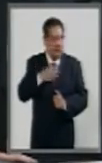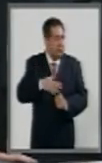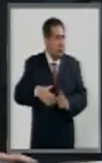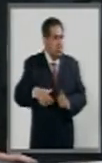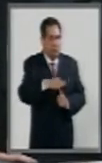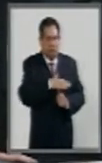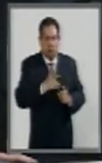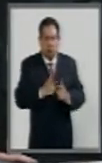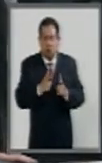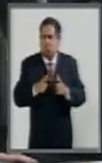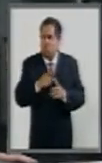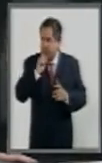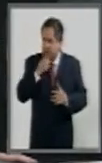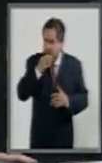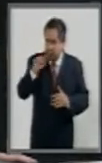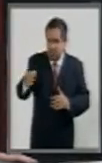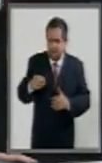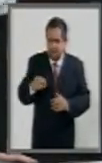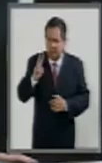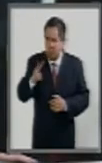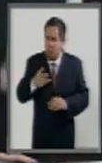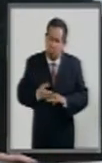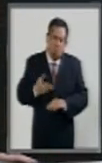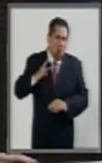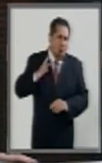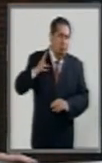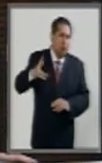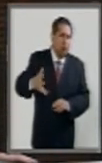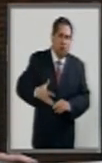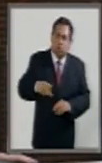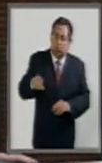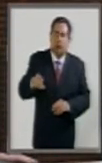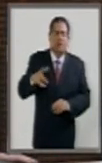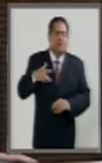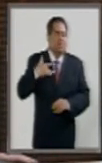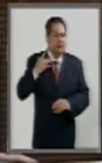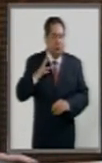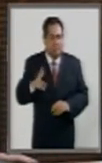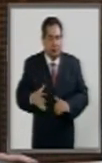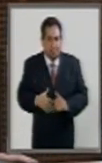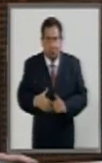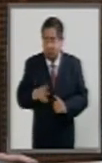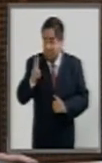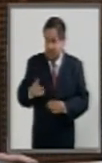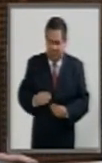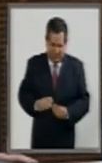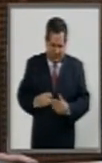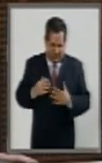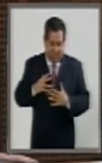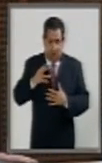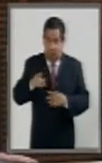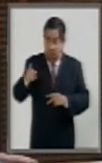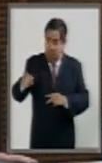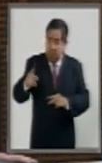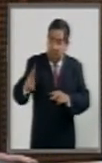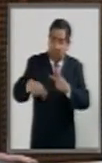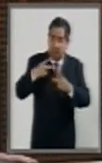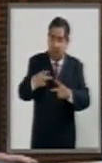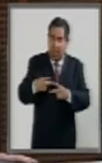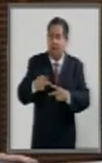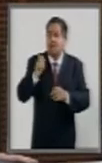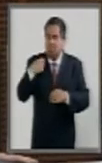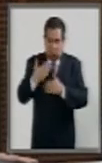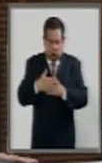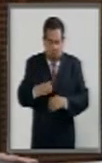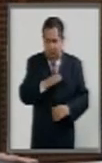grupo también que estamos muy orgullosas de ella. Nos enorgullece que vaya a ser nuestra